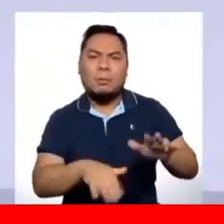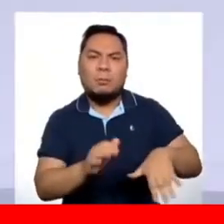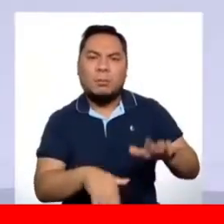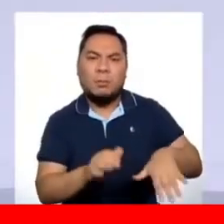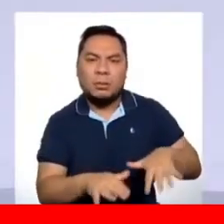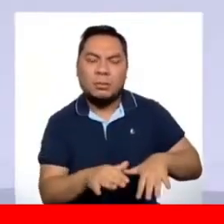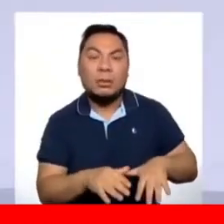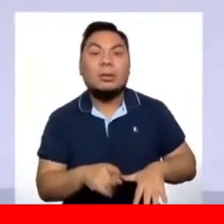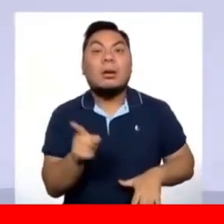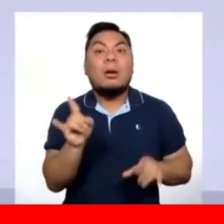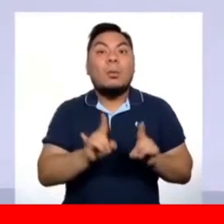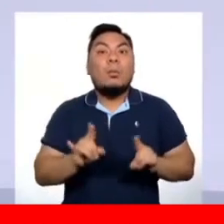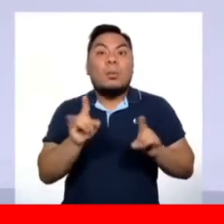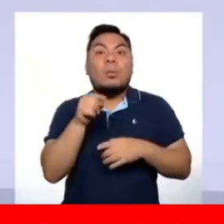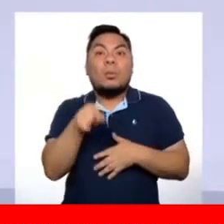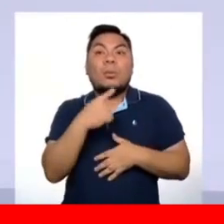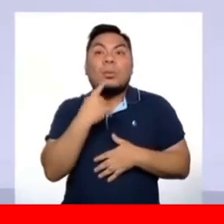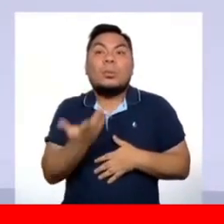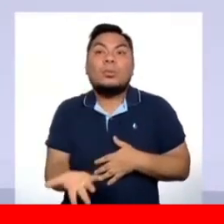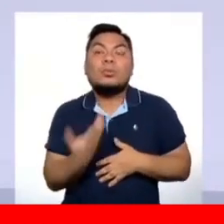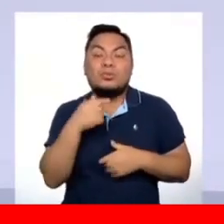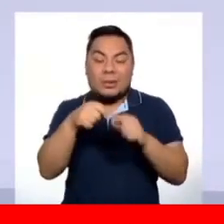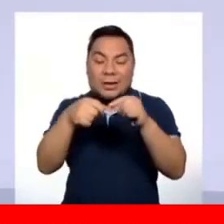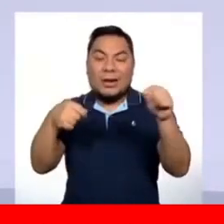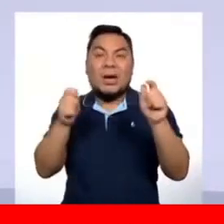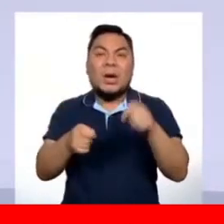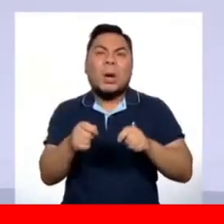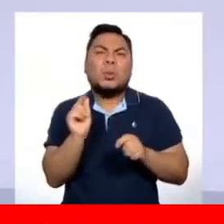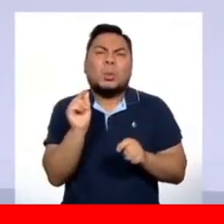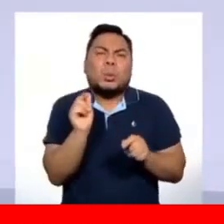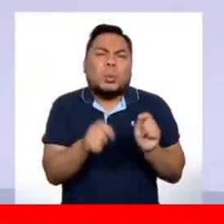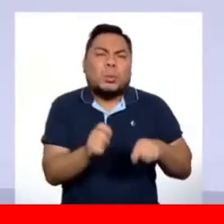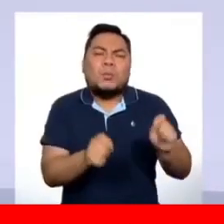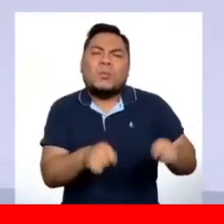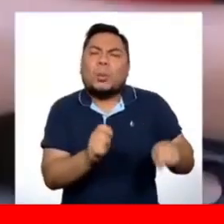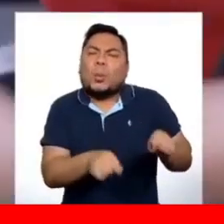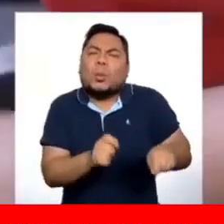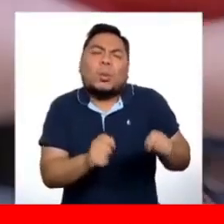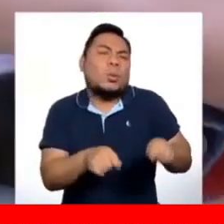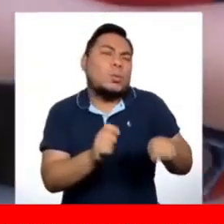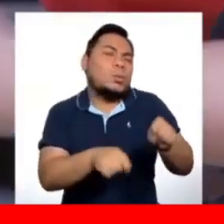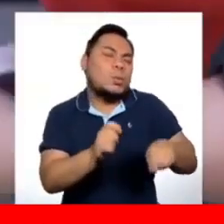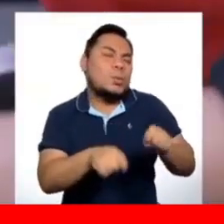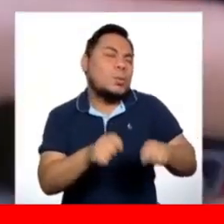O si utilizo unos palitos, me da otro sonido.